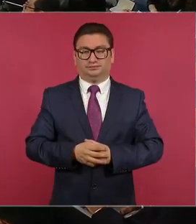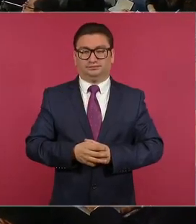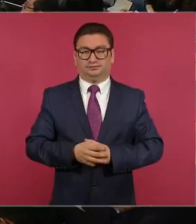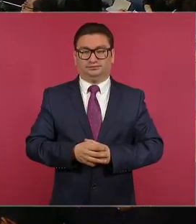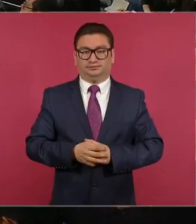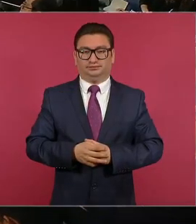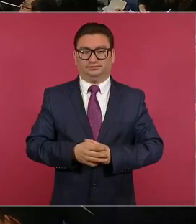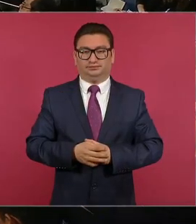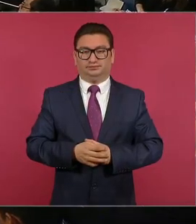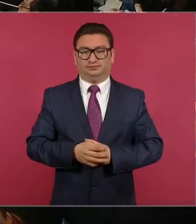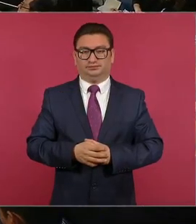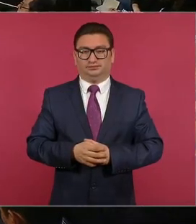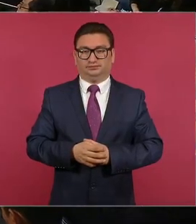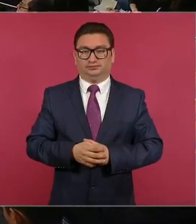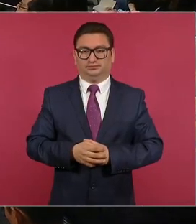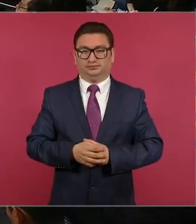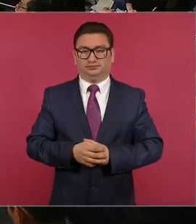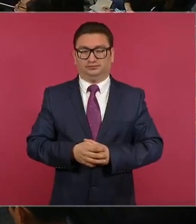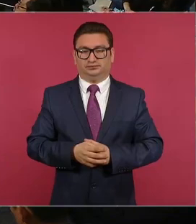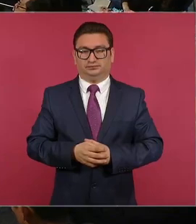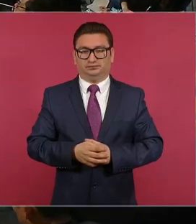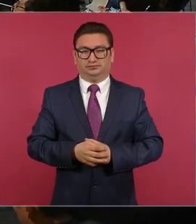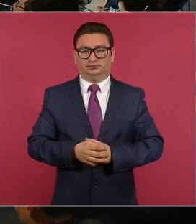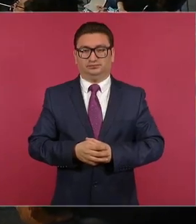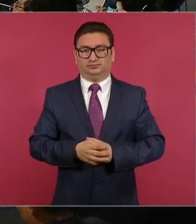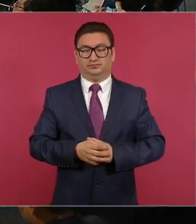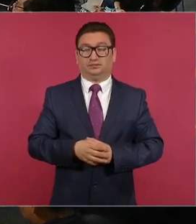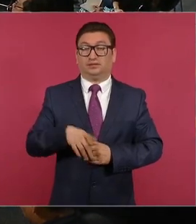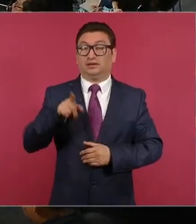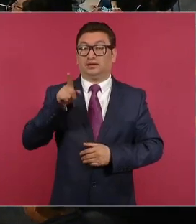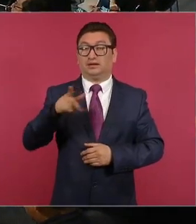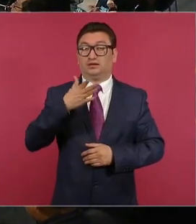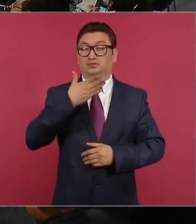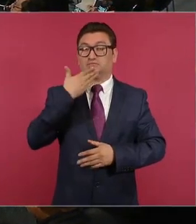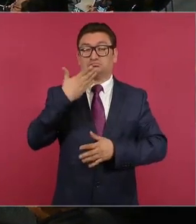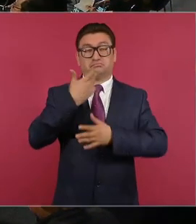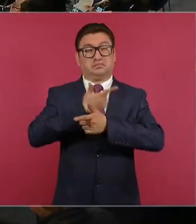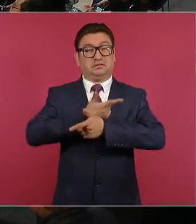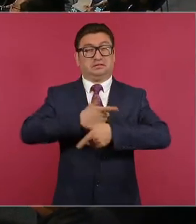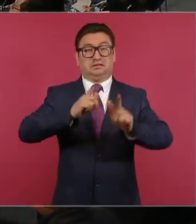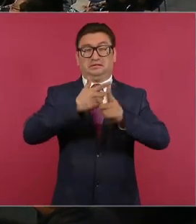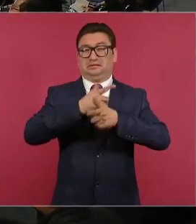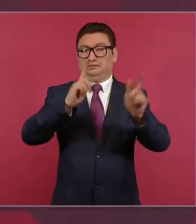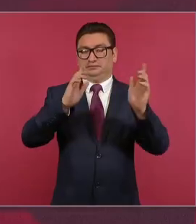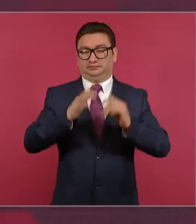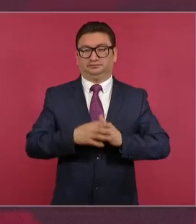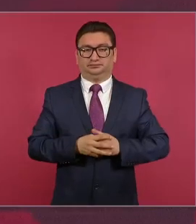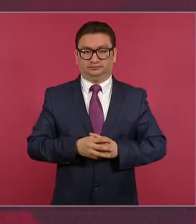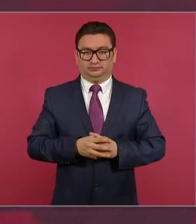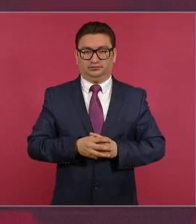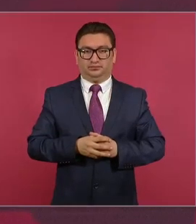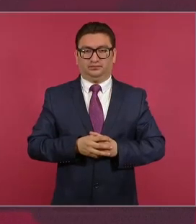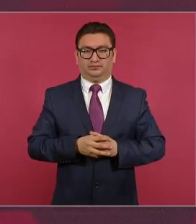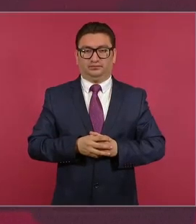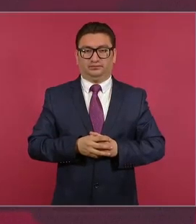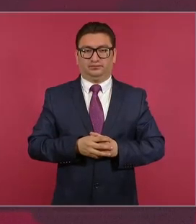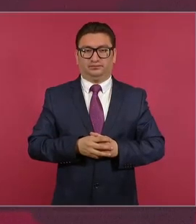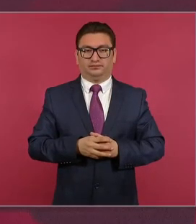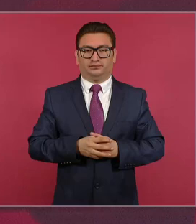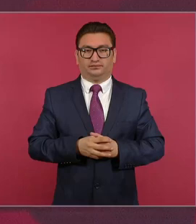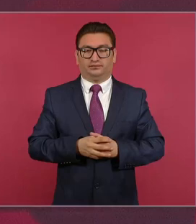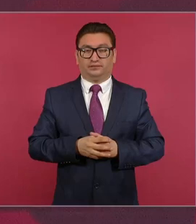Liberal. fue del